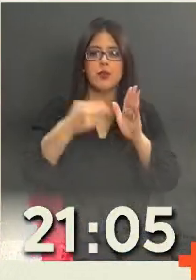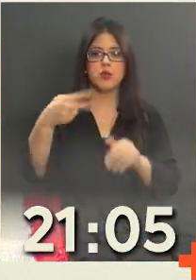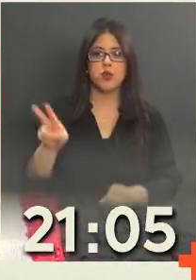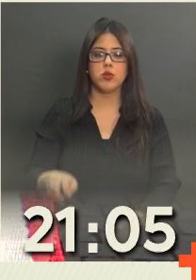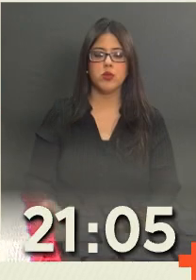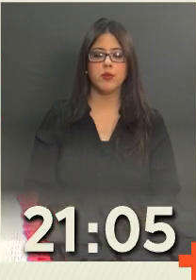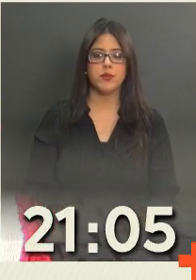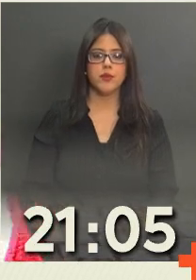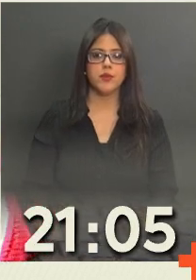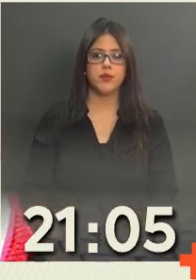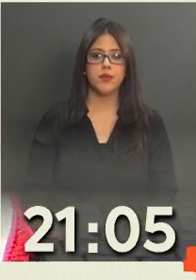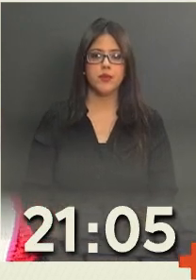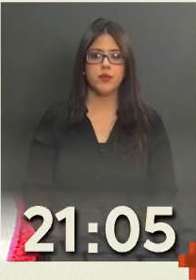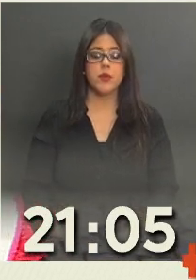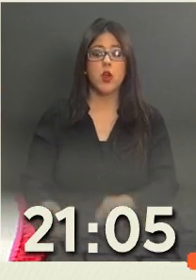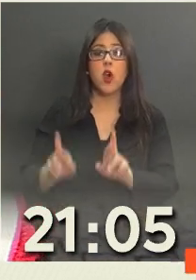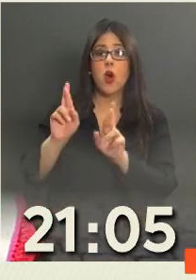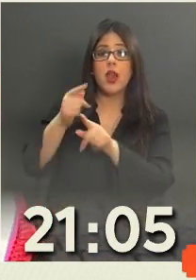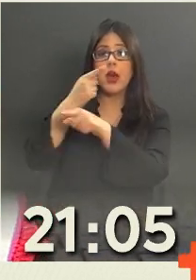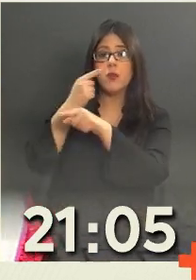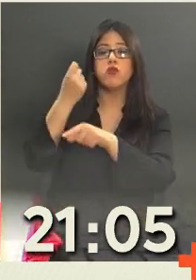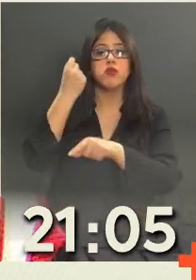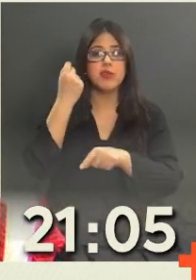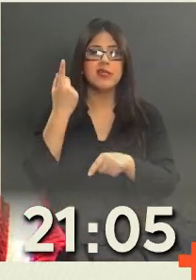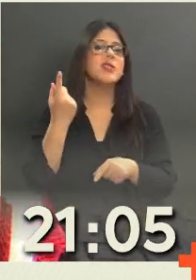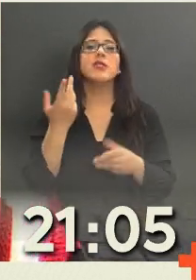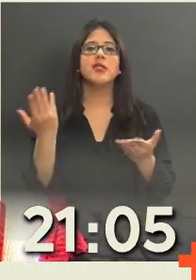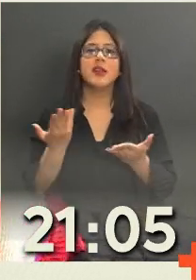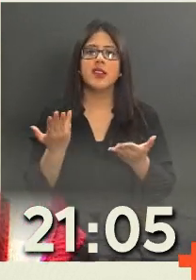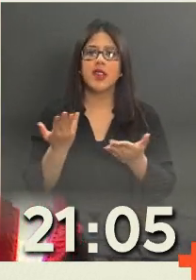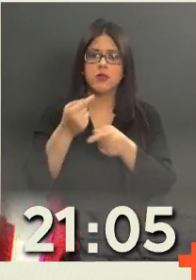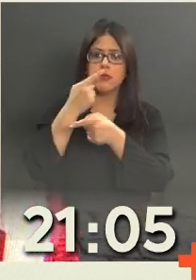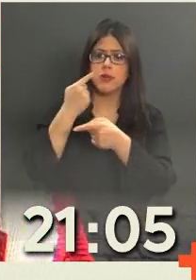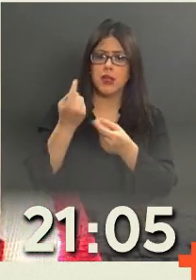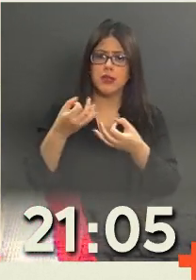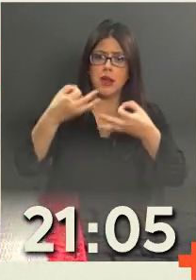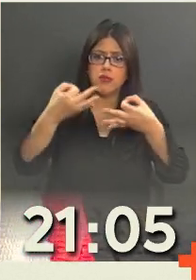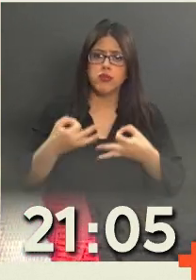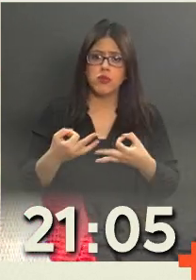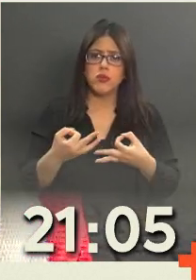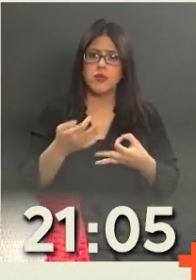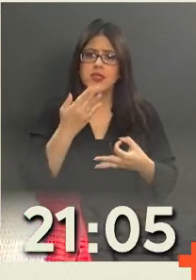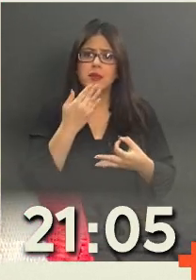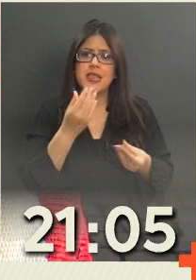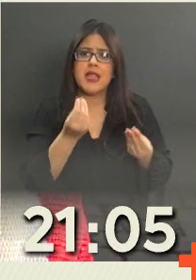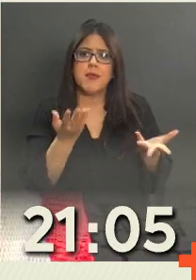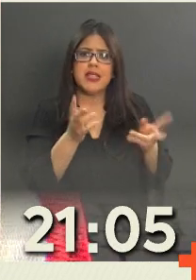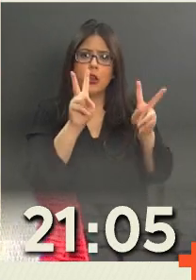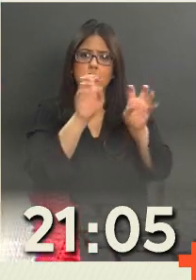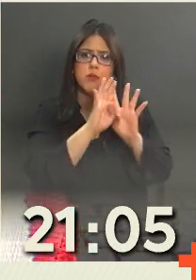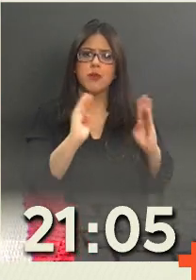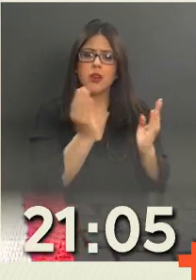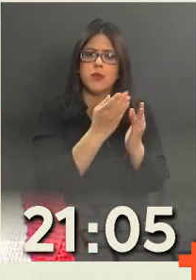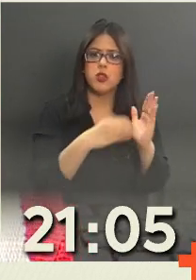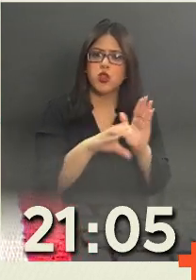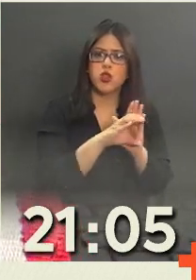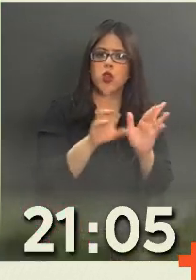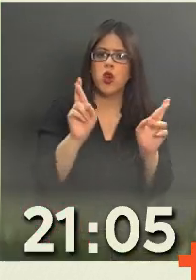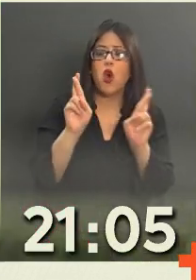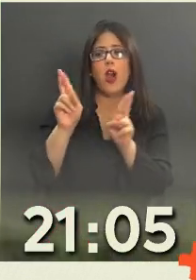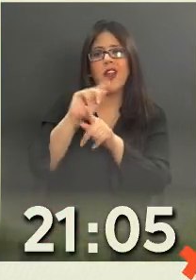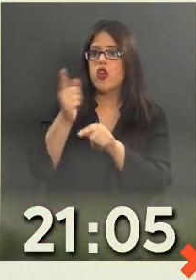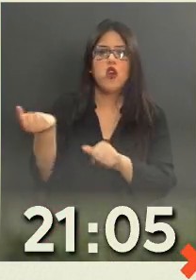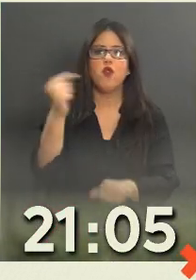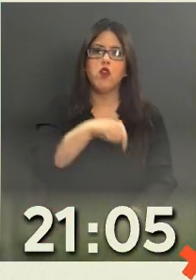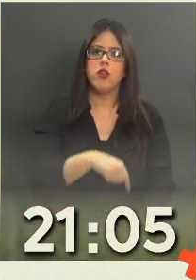que él entienda también en qué posición queda el mismo y en qué posición deja a la propia convención. Yo esperaría que no volviera.